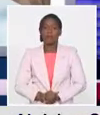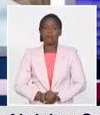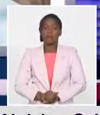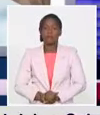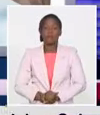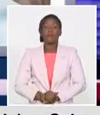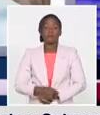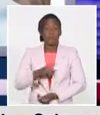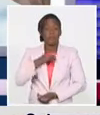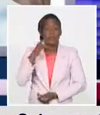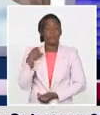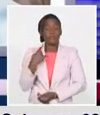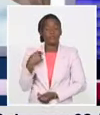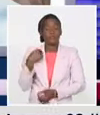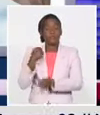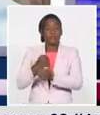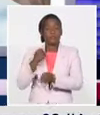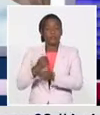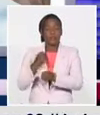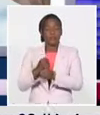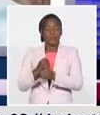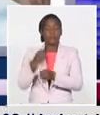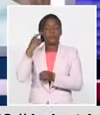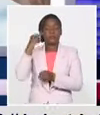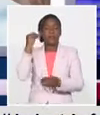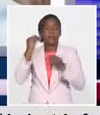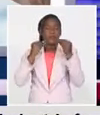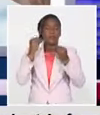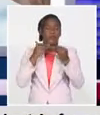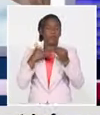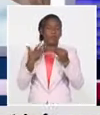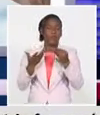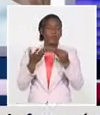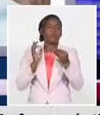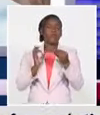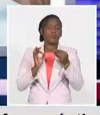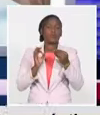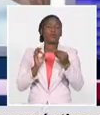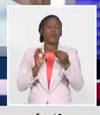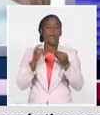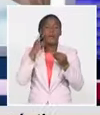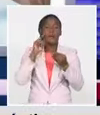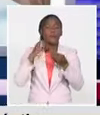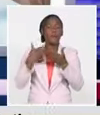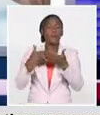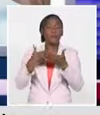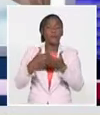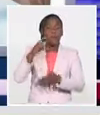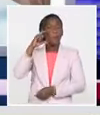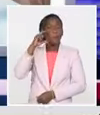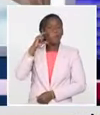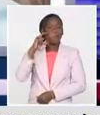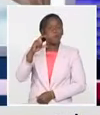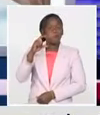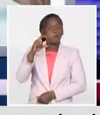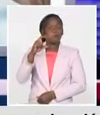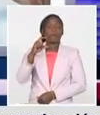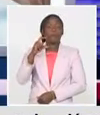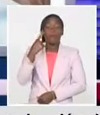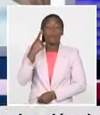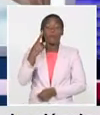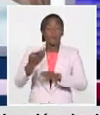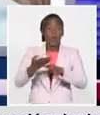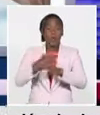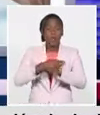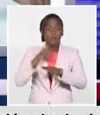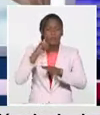centro está trabajando ya en el protocolo que se va a presentar a la autoridad reguladora con un esquema que puede